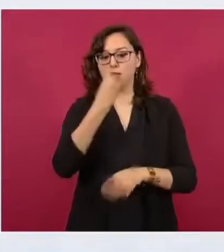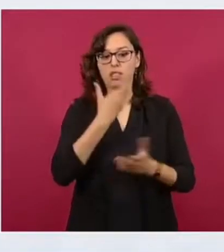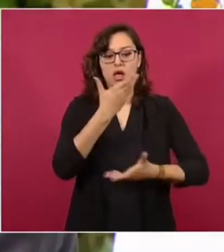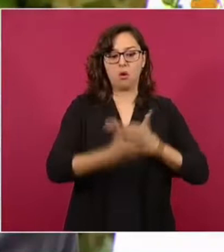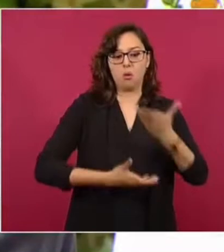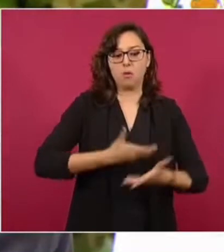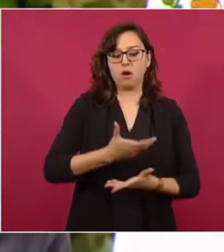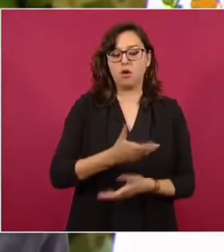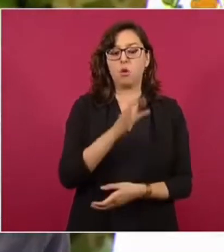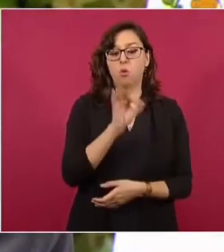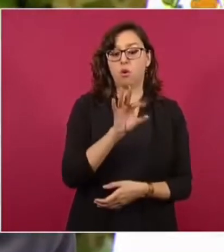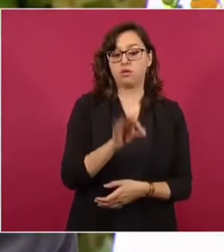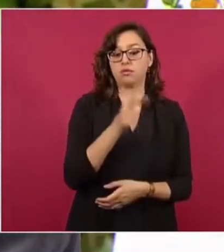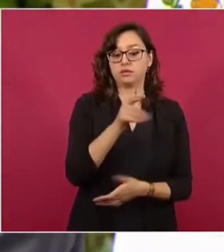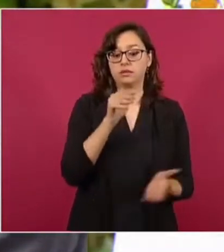de